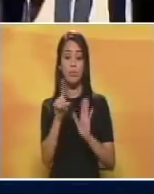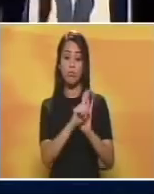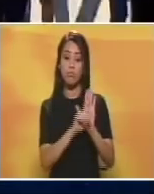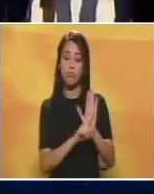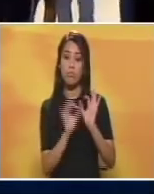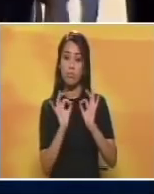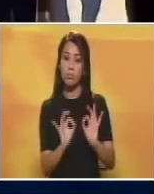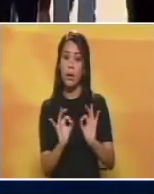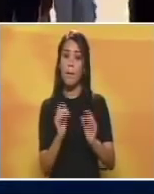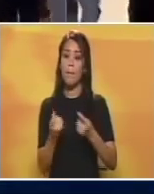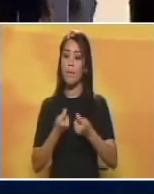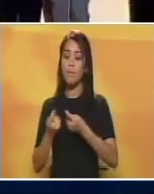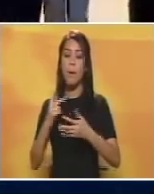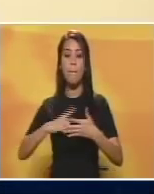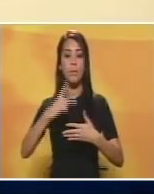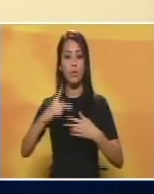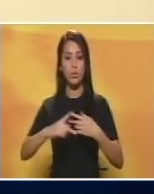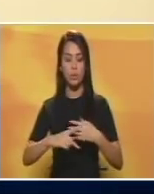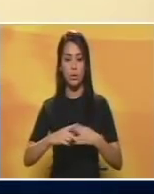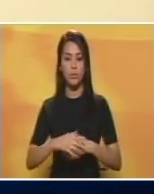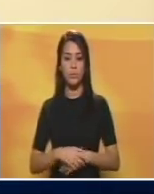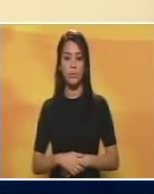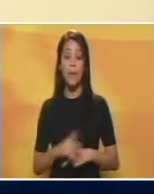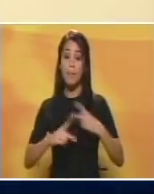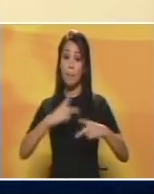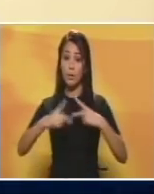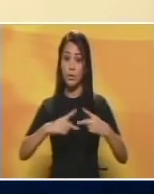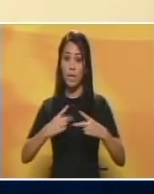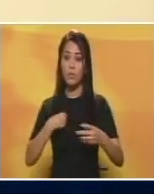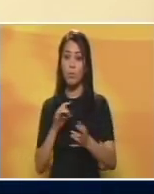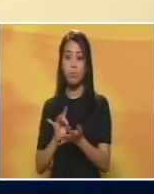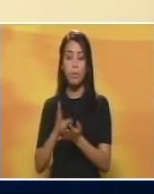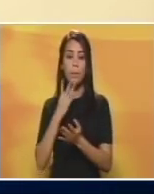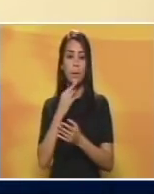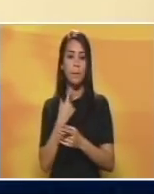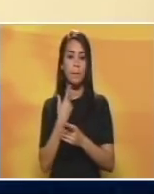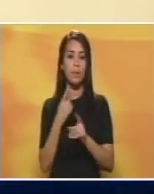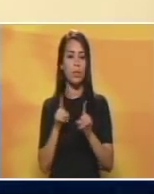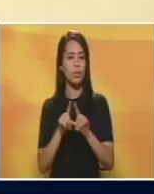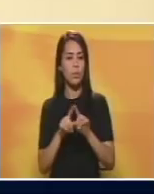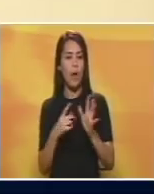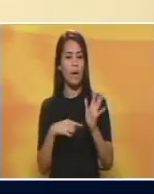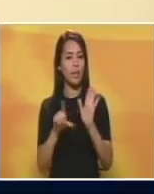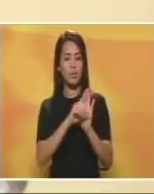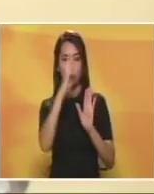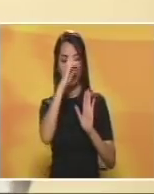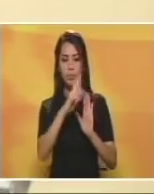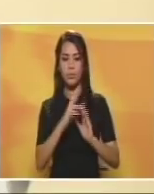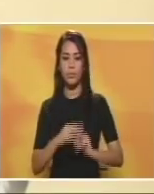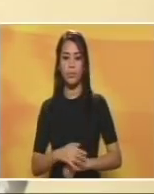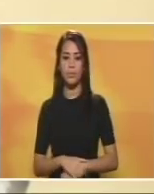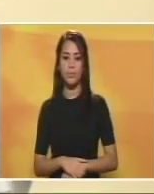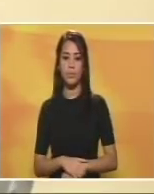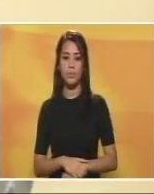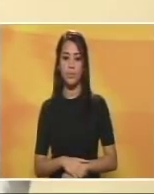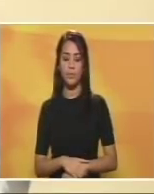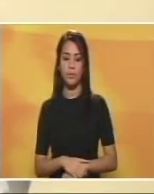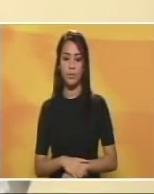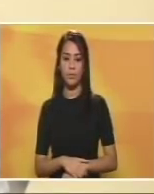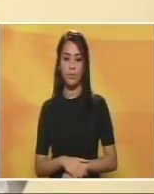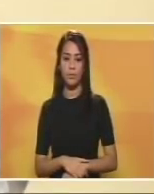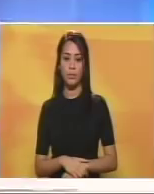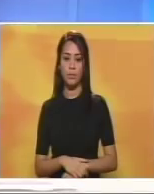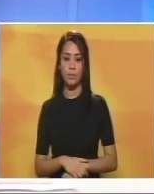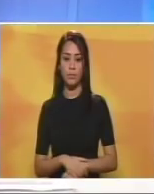medidas para agilizar el proceso de expulsión de aquellas personas que hayan infringido la ley y estén de forma irregular en esa nación.